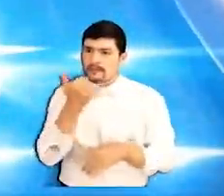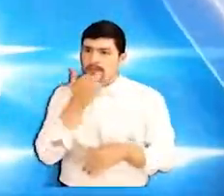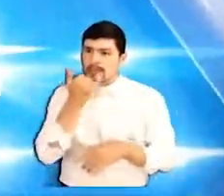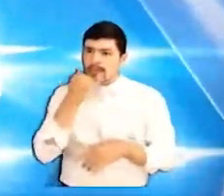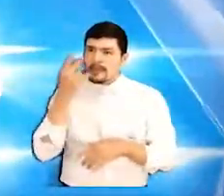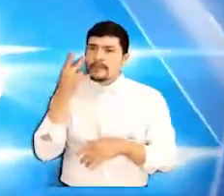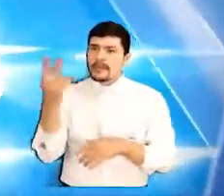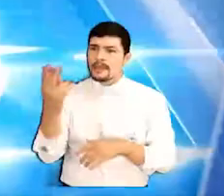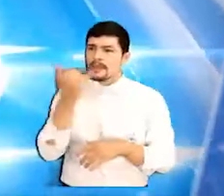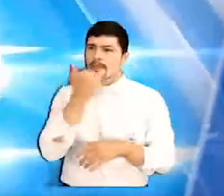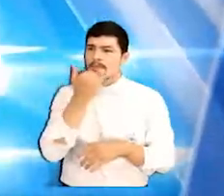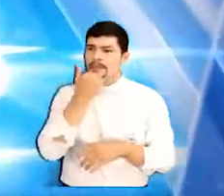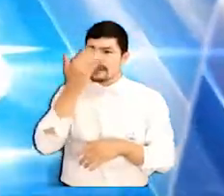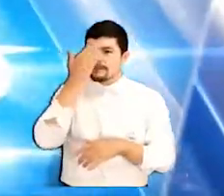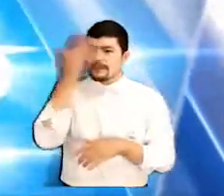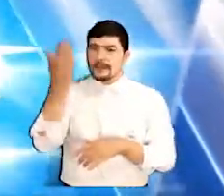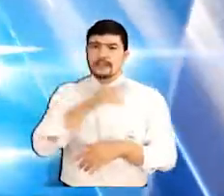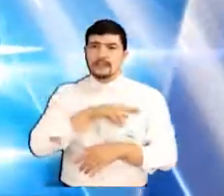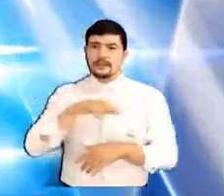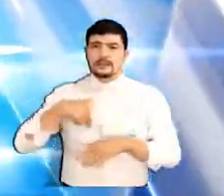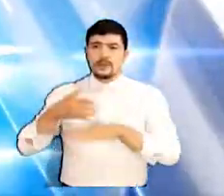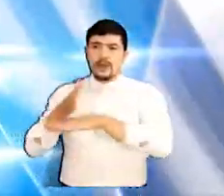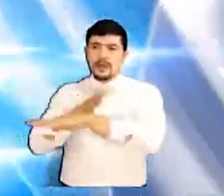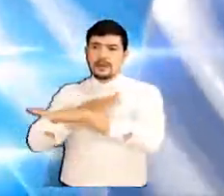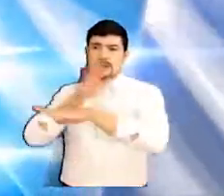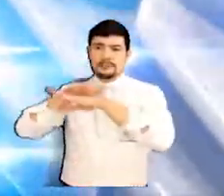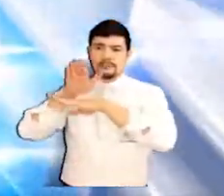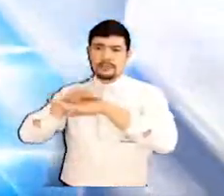gente enterrada enfrente de nosotros.